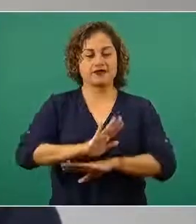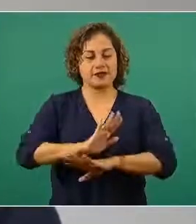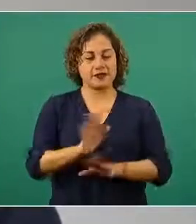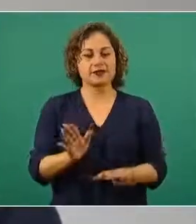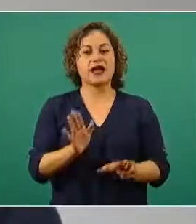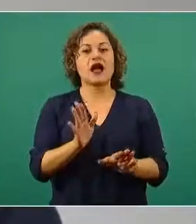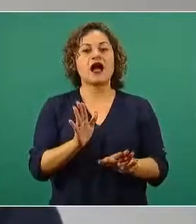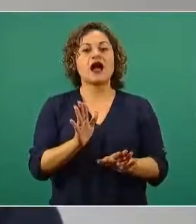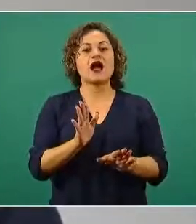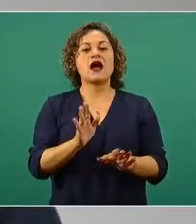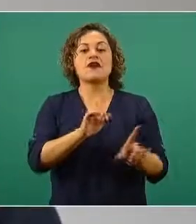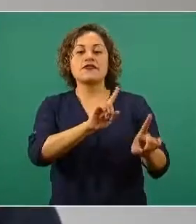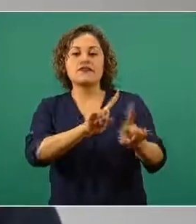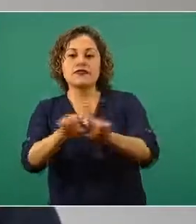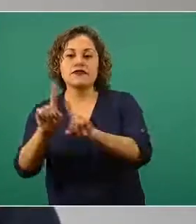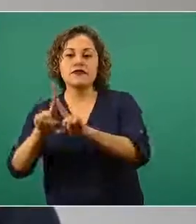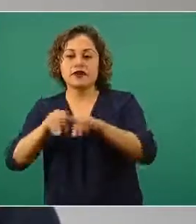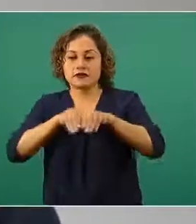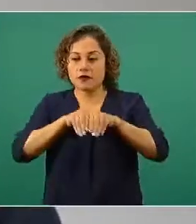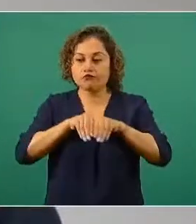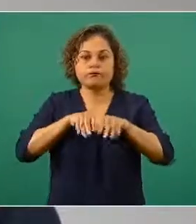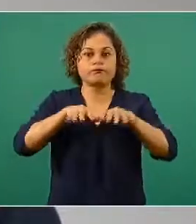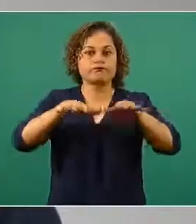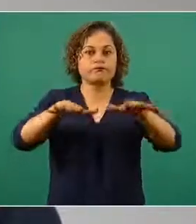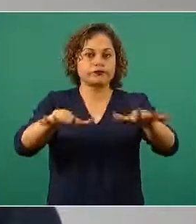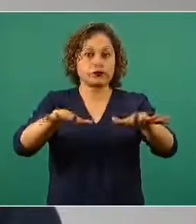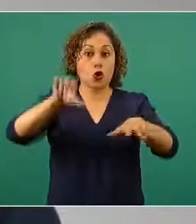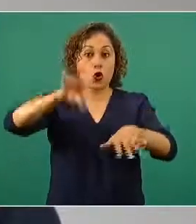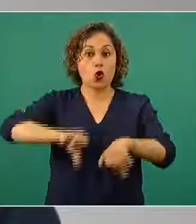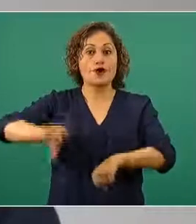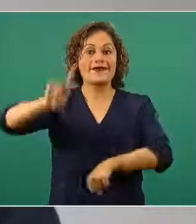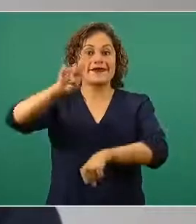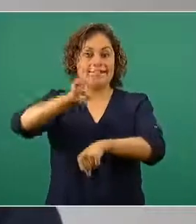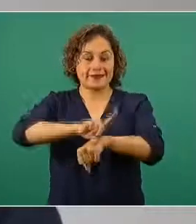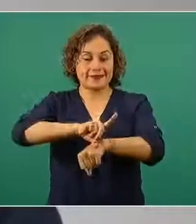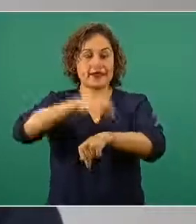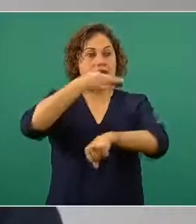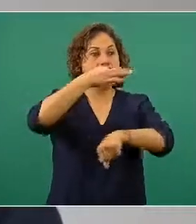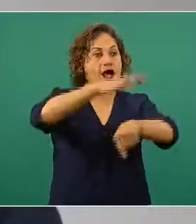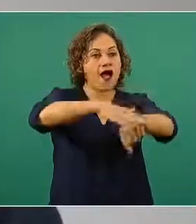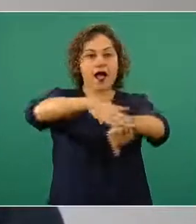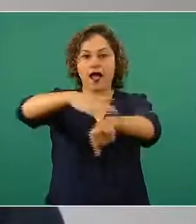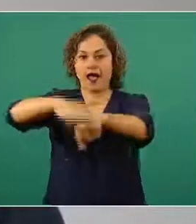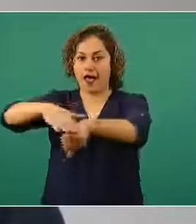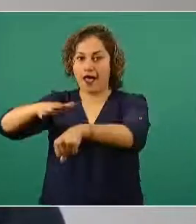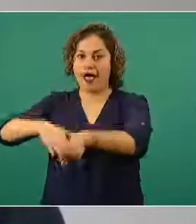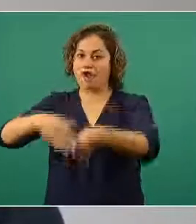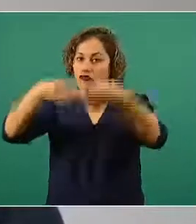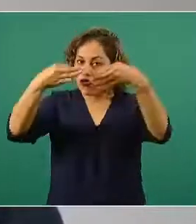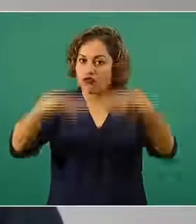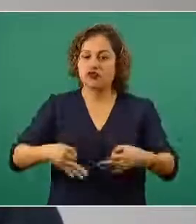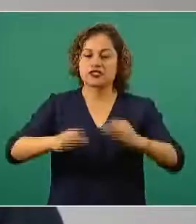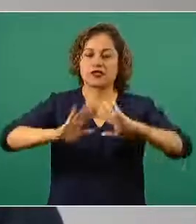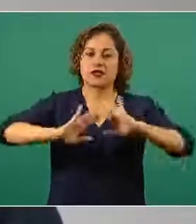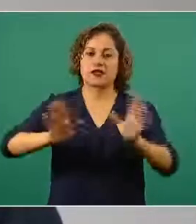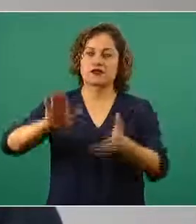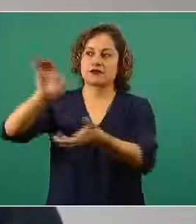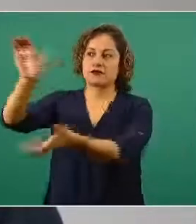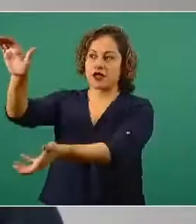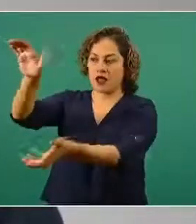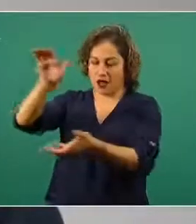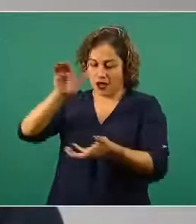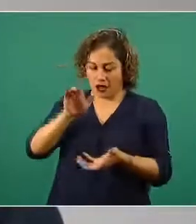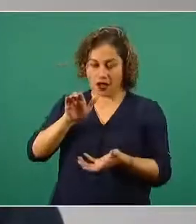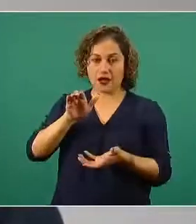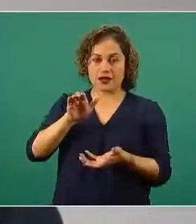de comunicación y redes sociales durante el día, se estuvo anunciando de manera oficial el arribo ya al país